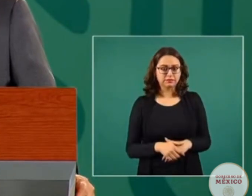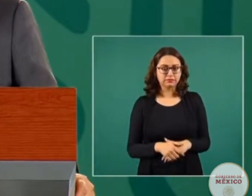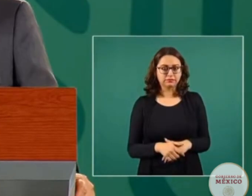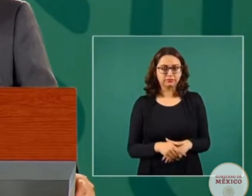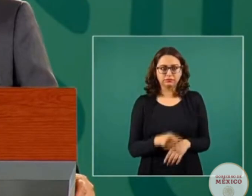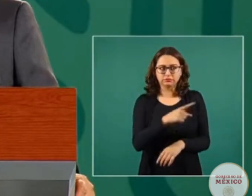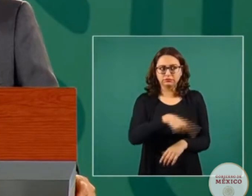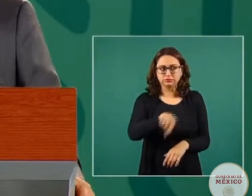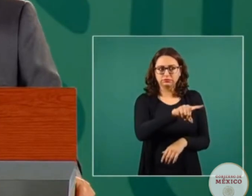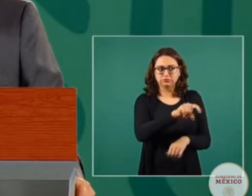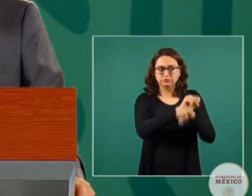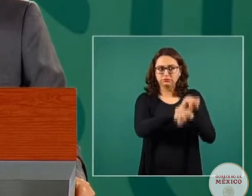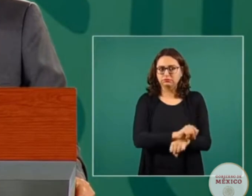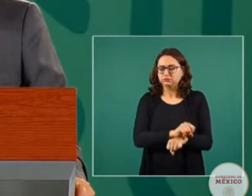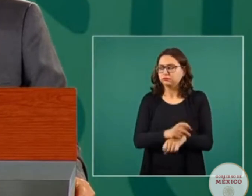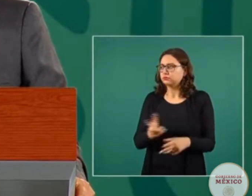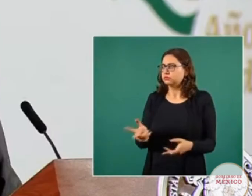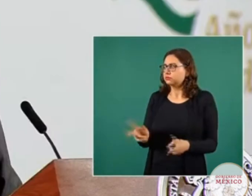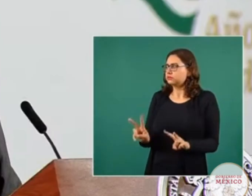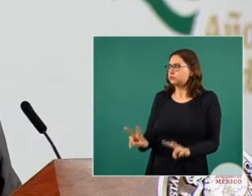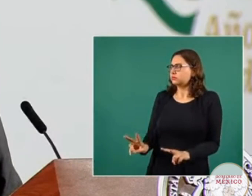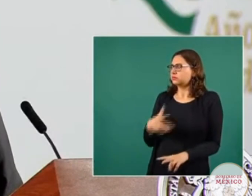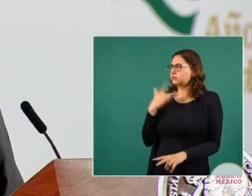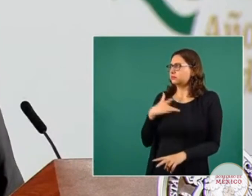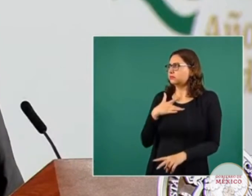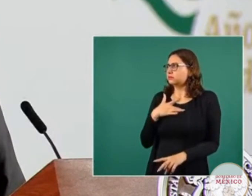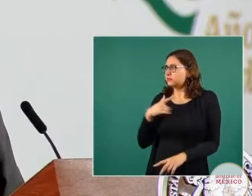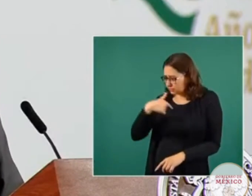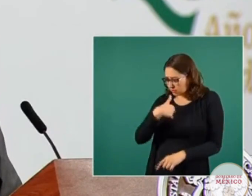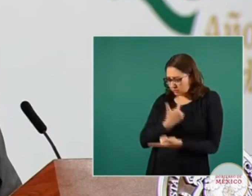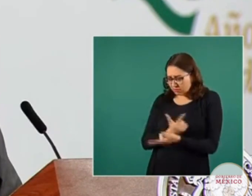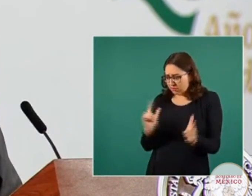y los peones, en vez de alegrarse, se ponían a llorar.